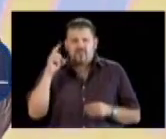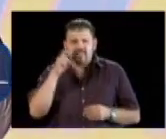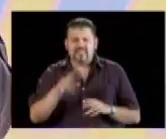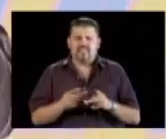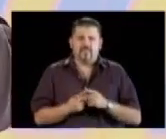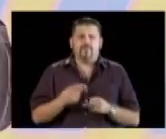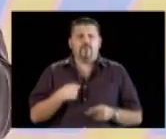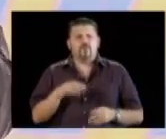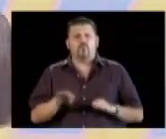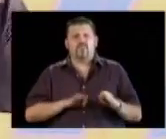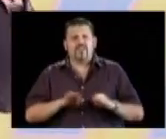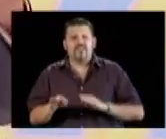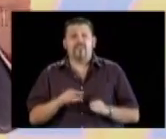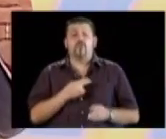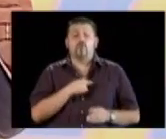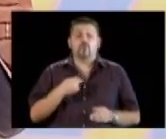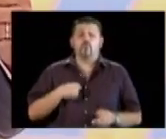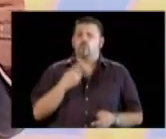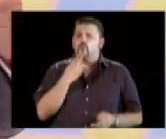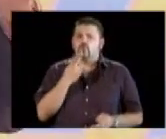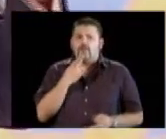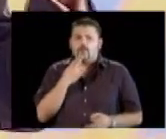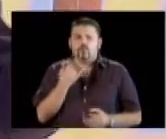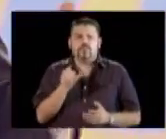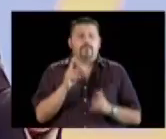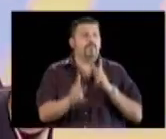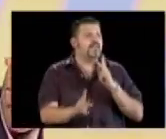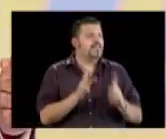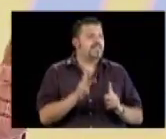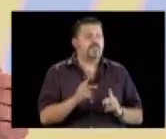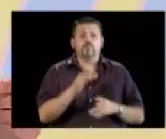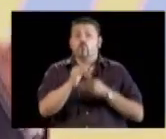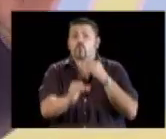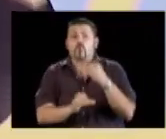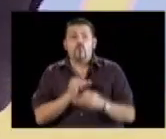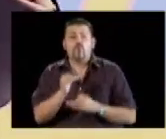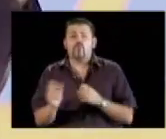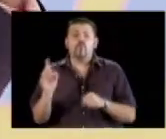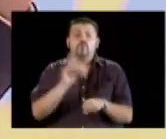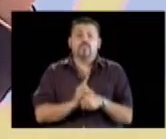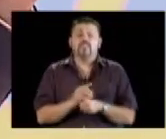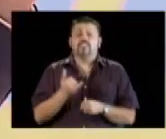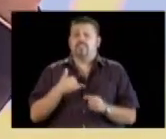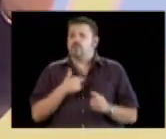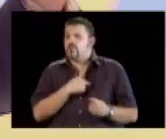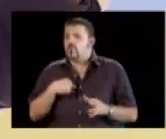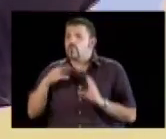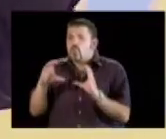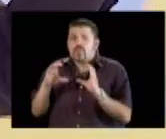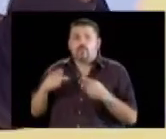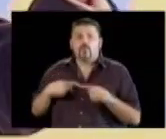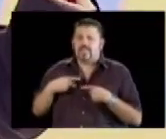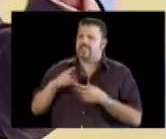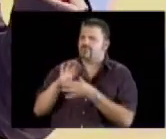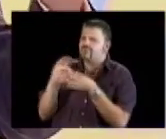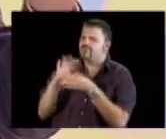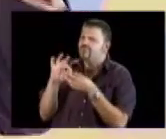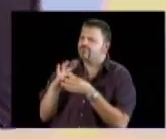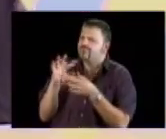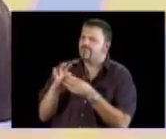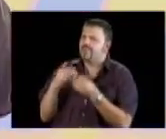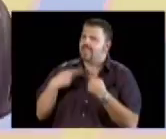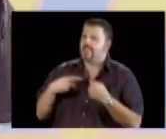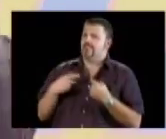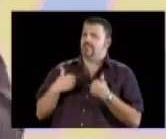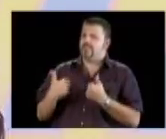simple, usando y platicando. Todos los días, cuidando a la gente, haciendo seguimiento a la gente